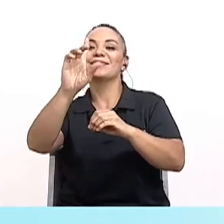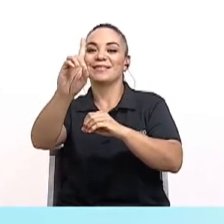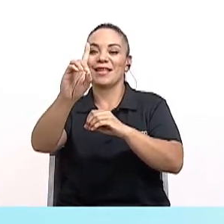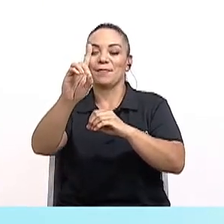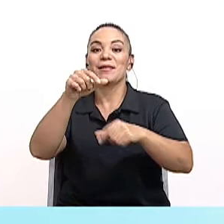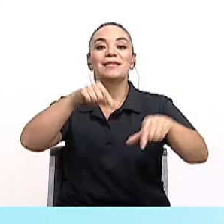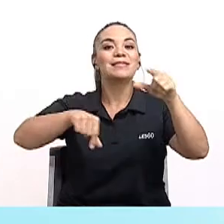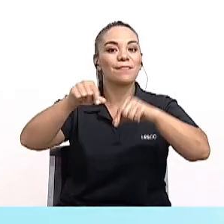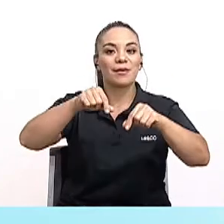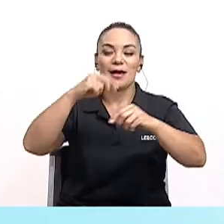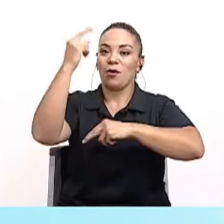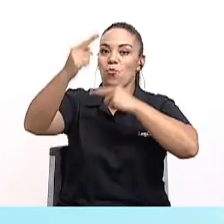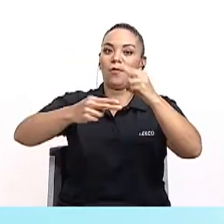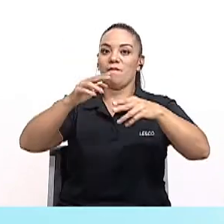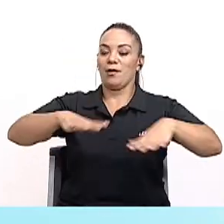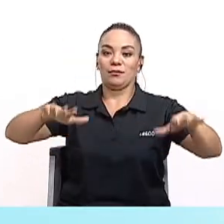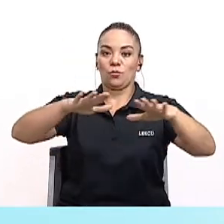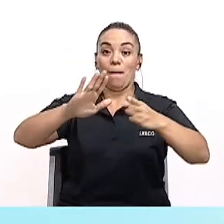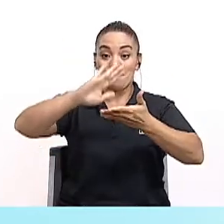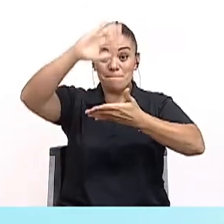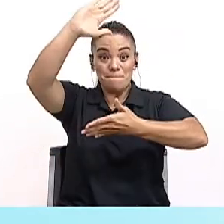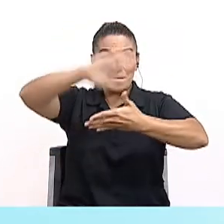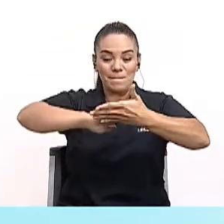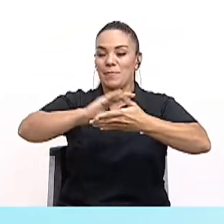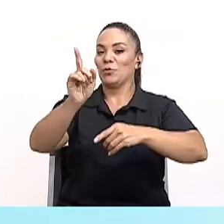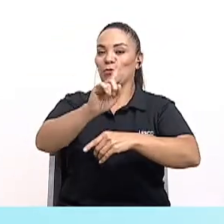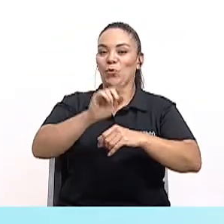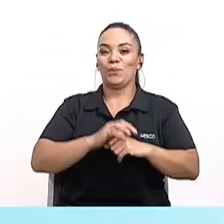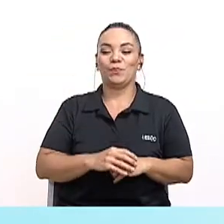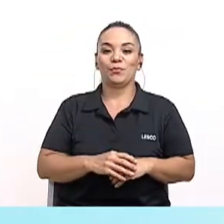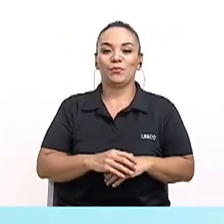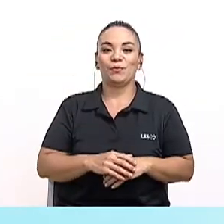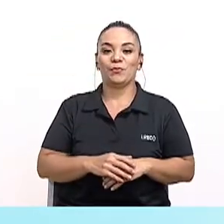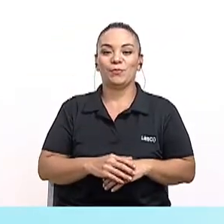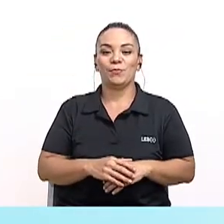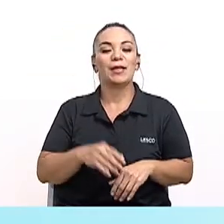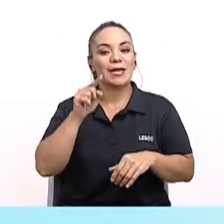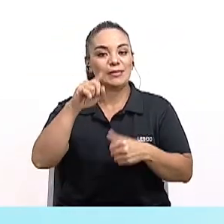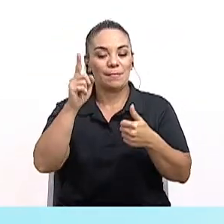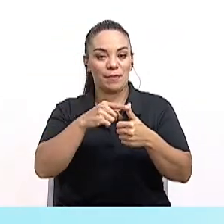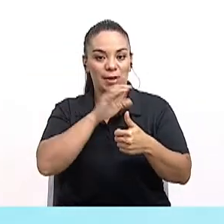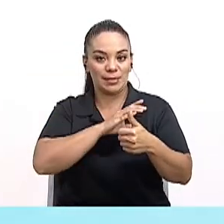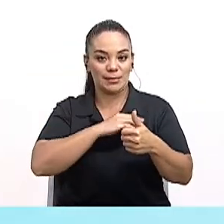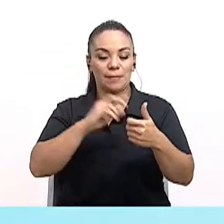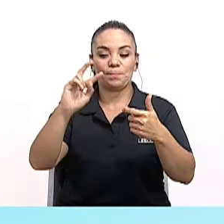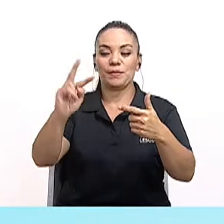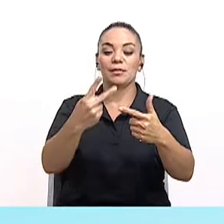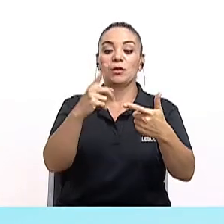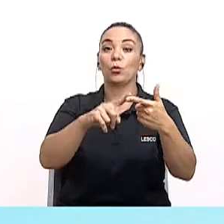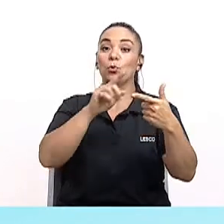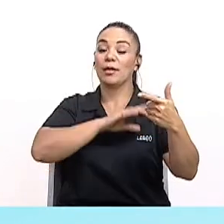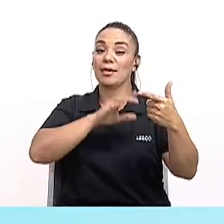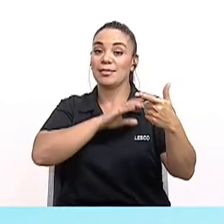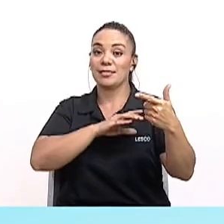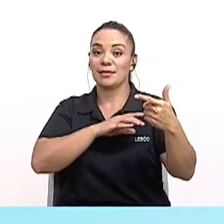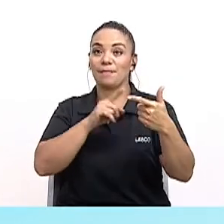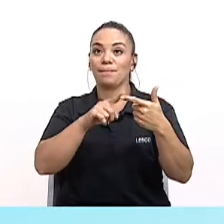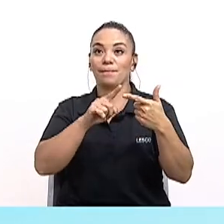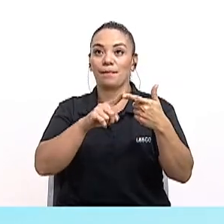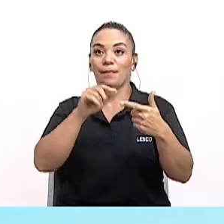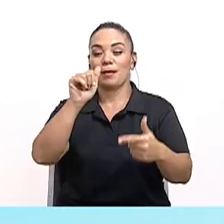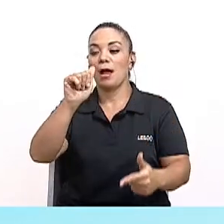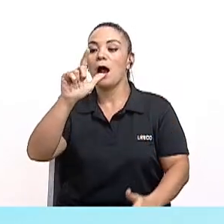está en el universo y el universo no es plano, ¿sí? Entonces esa es la primera característica. La segunda característica es la